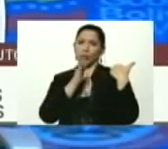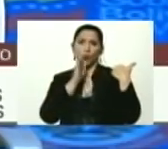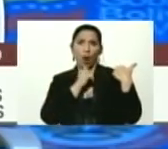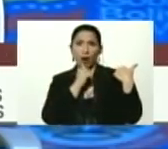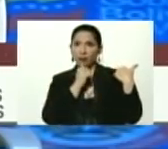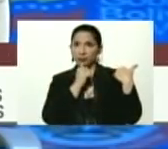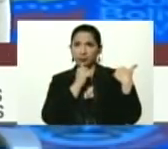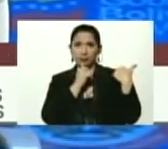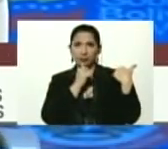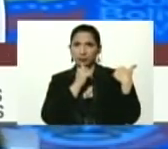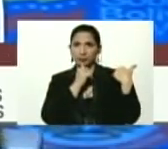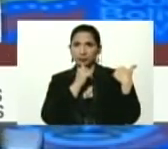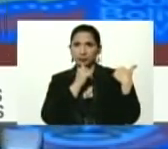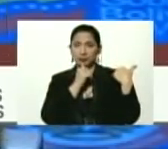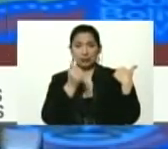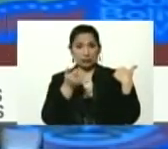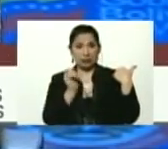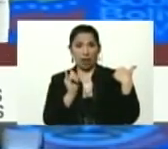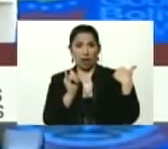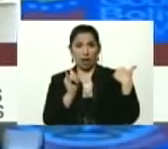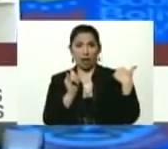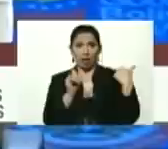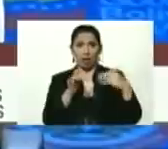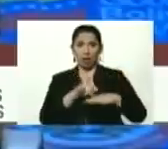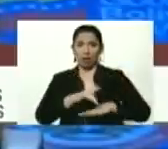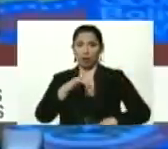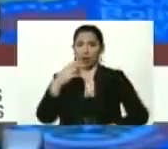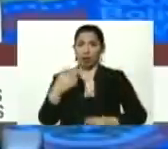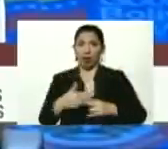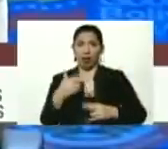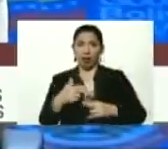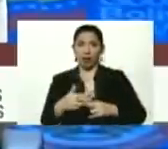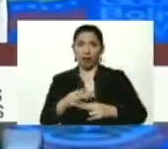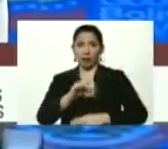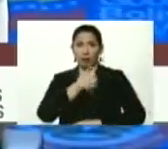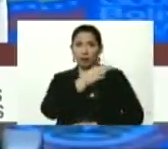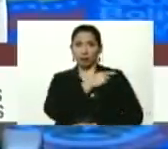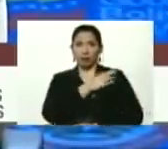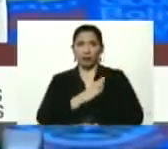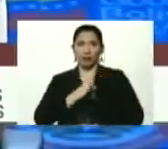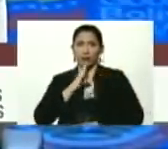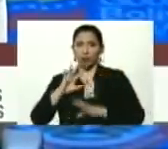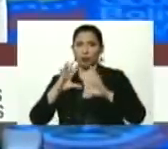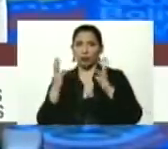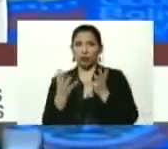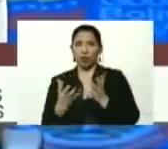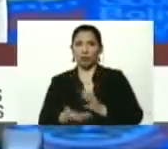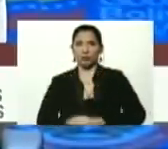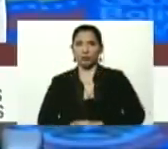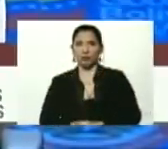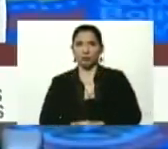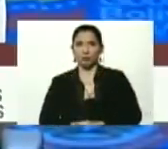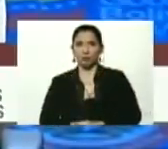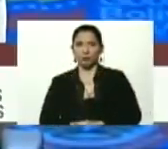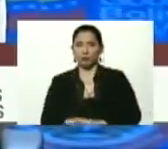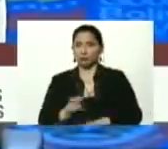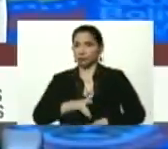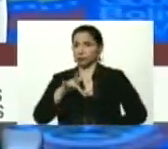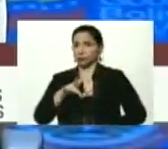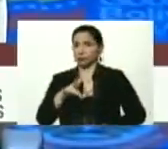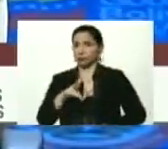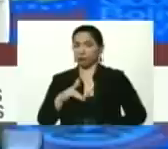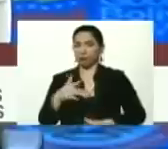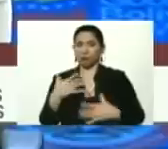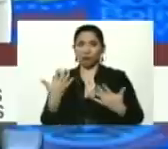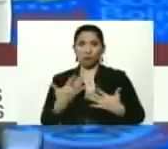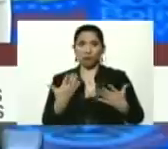existe. Y si existiera, va a ser muy grave para el director del Banco Mundial. Muy grave lo que se ha